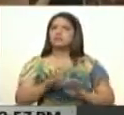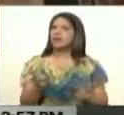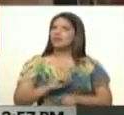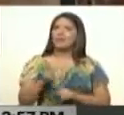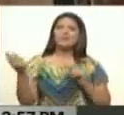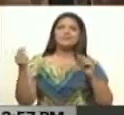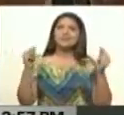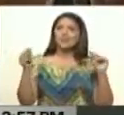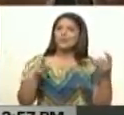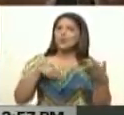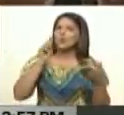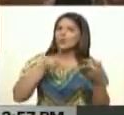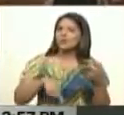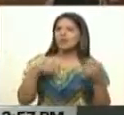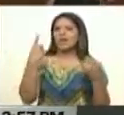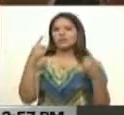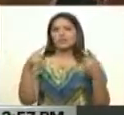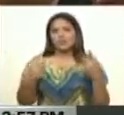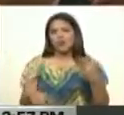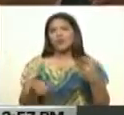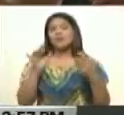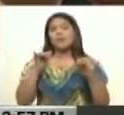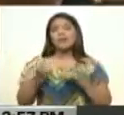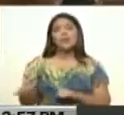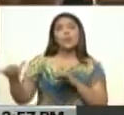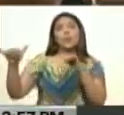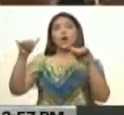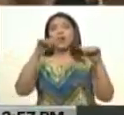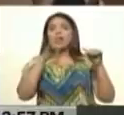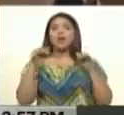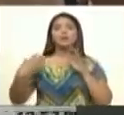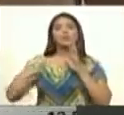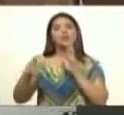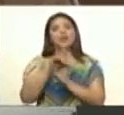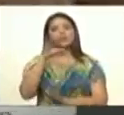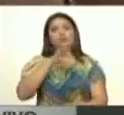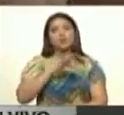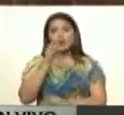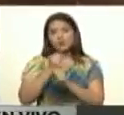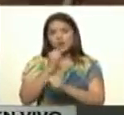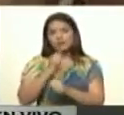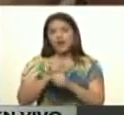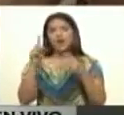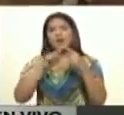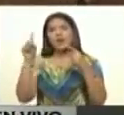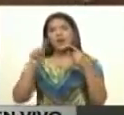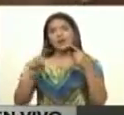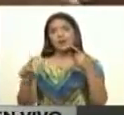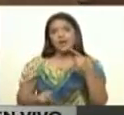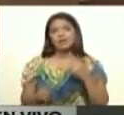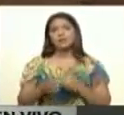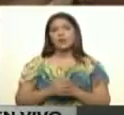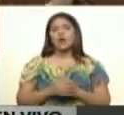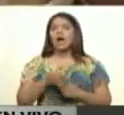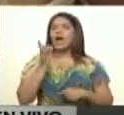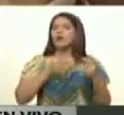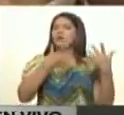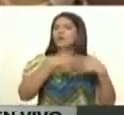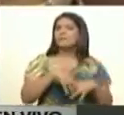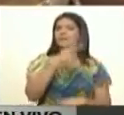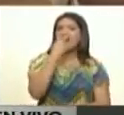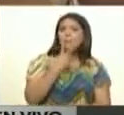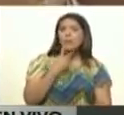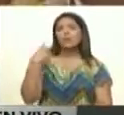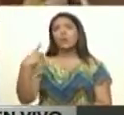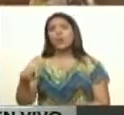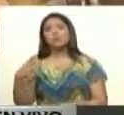varios contratos, que se igualaran los derechos de los trabajadores eléctricos, donde habían empresas pobres y